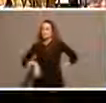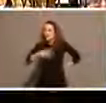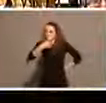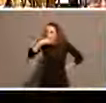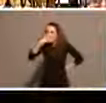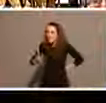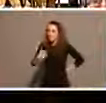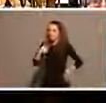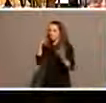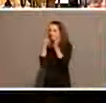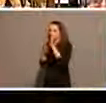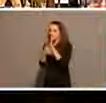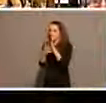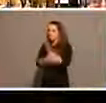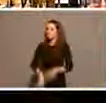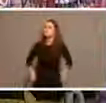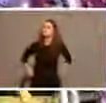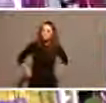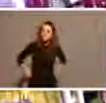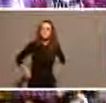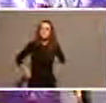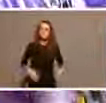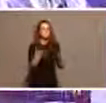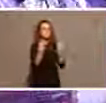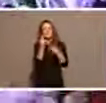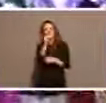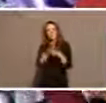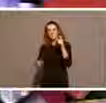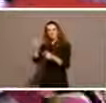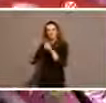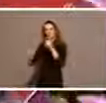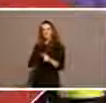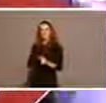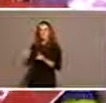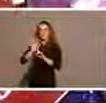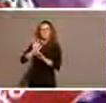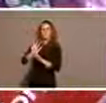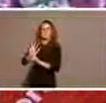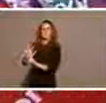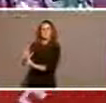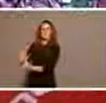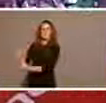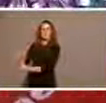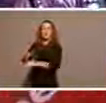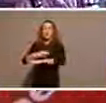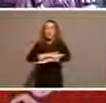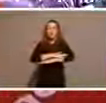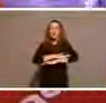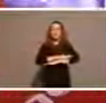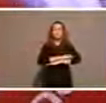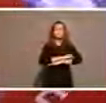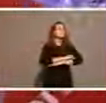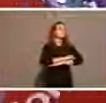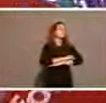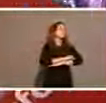vergüenza lo que pasa. Mucha gente abandonada. El gobierno no hace